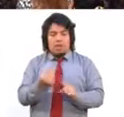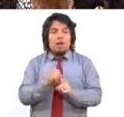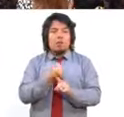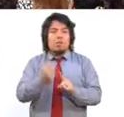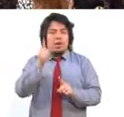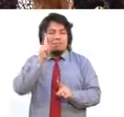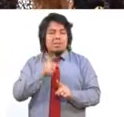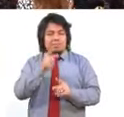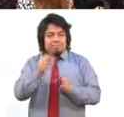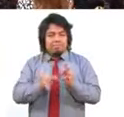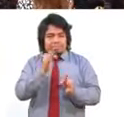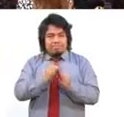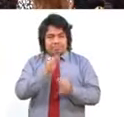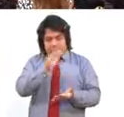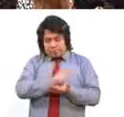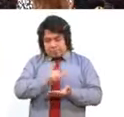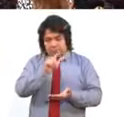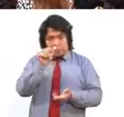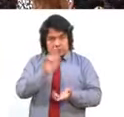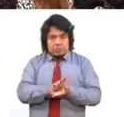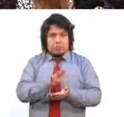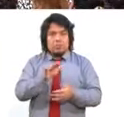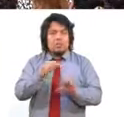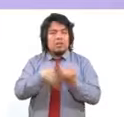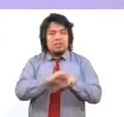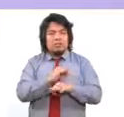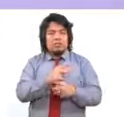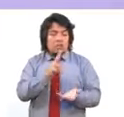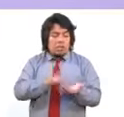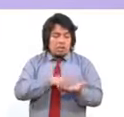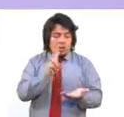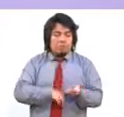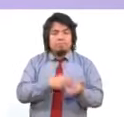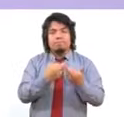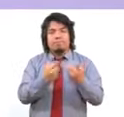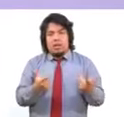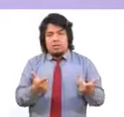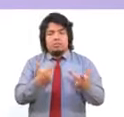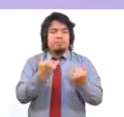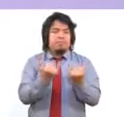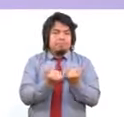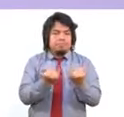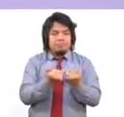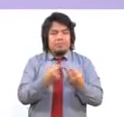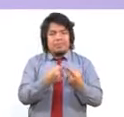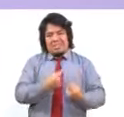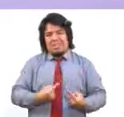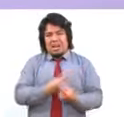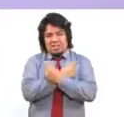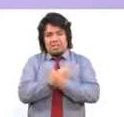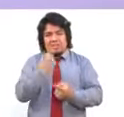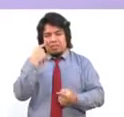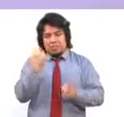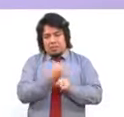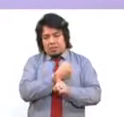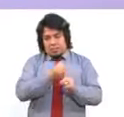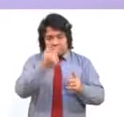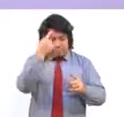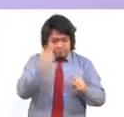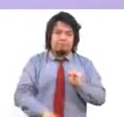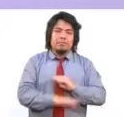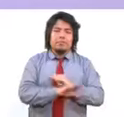las mujeres, que rompe totalmente los valores esenciales y atenta contra la dignidad humana. Determinaciones